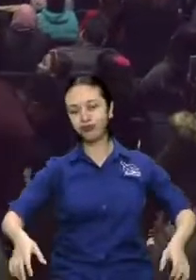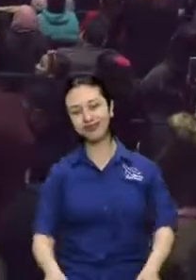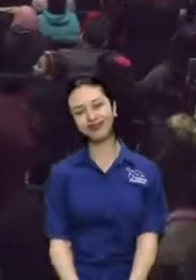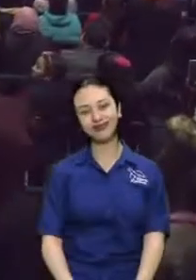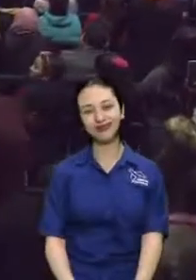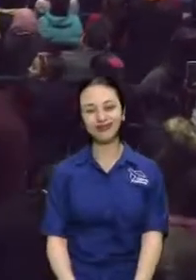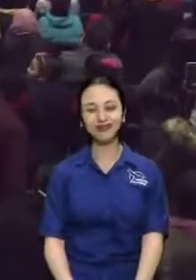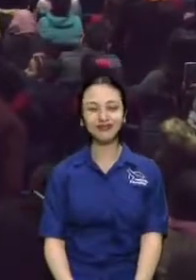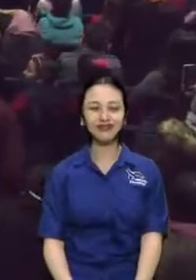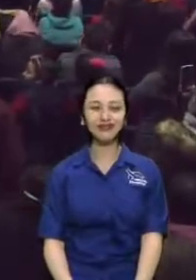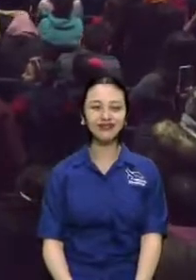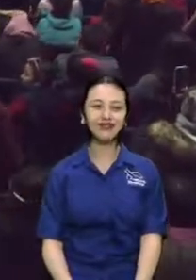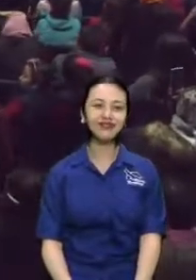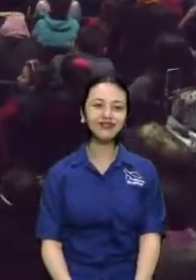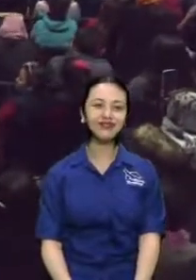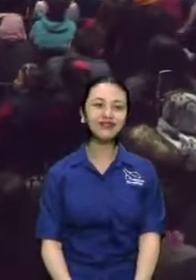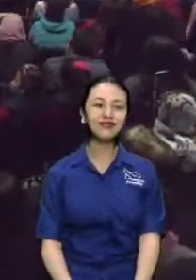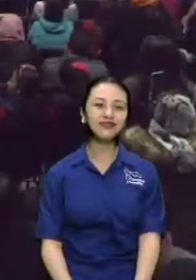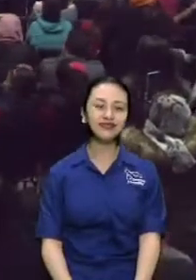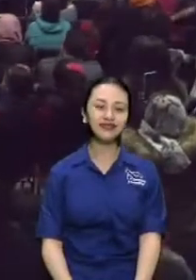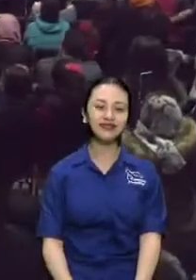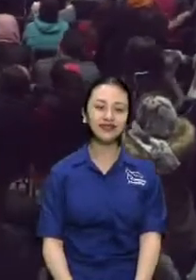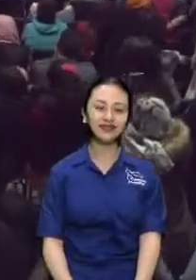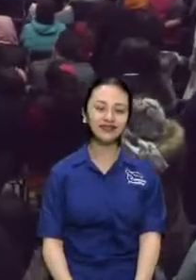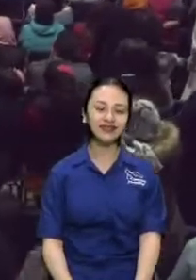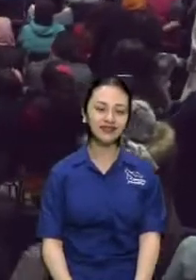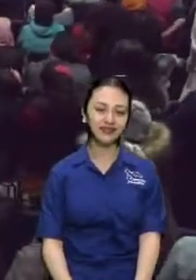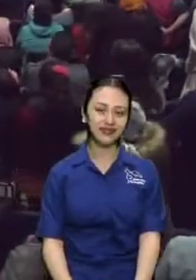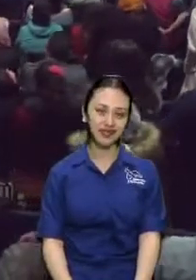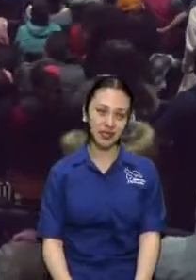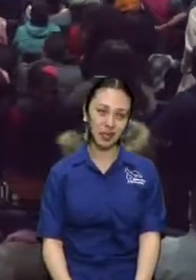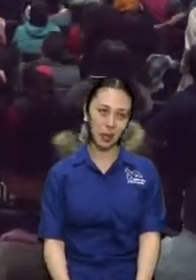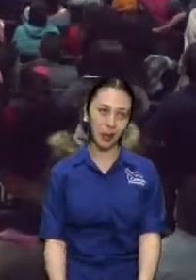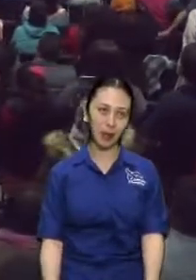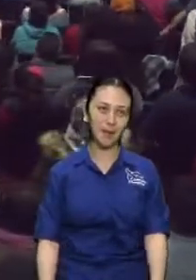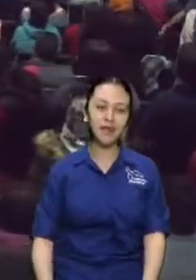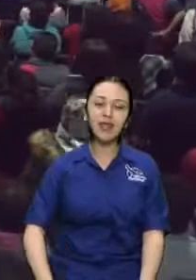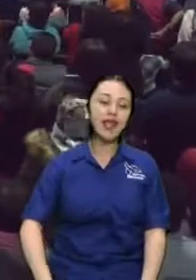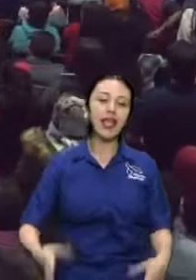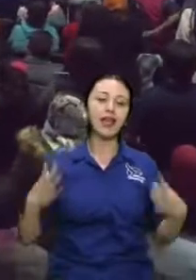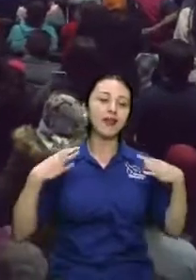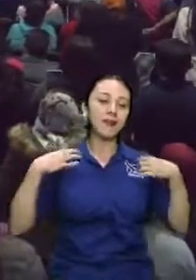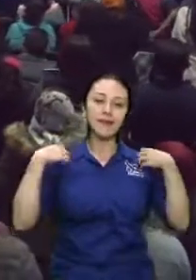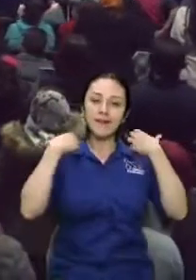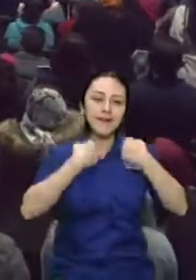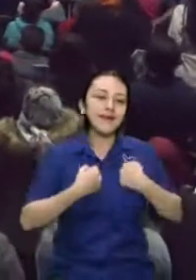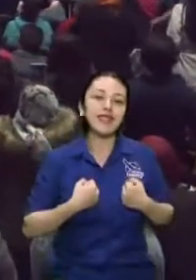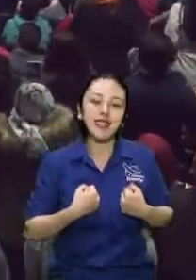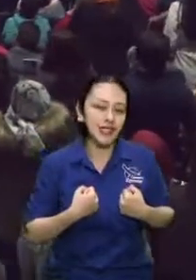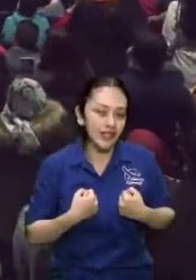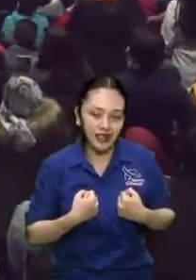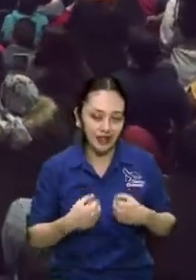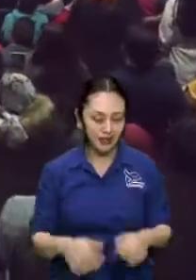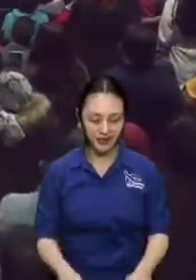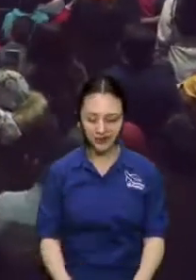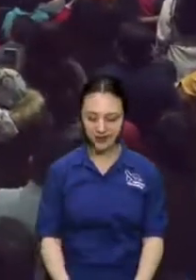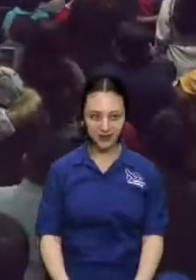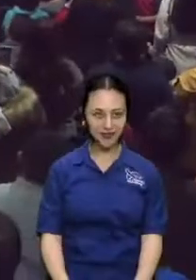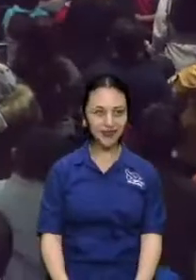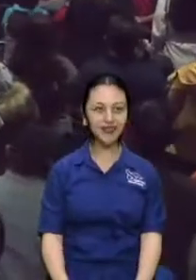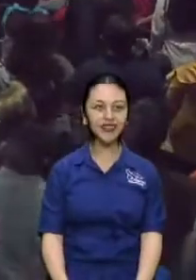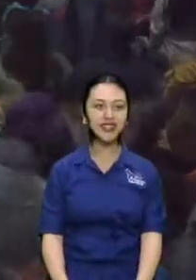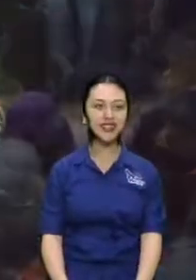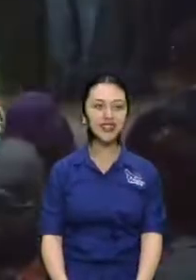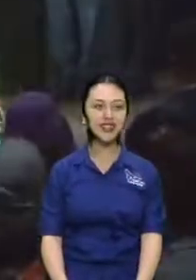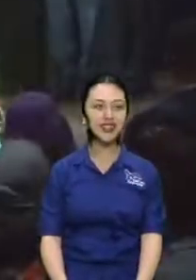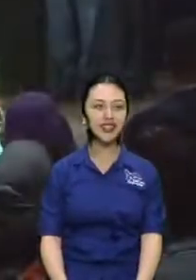O voy a usar saco traslapado, no sé, pero bueno. Pero es el saco, ¿eh? Es el saco, sí. Pero está muy lindo, gracias.